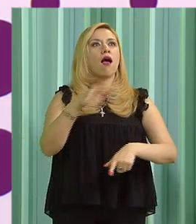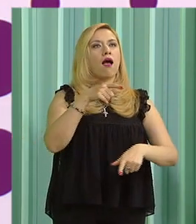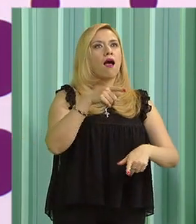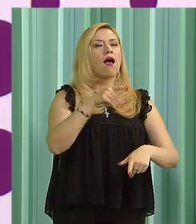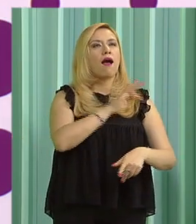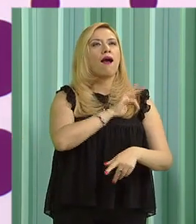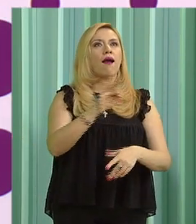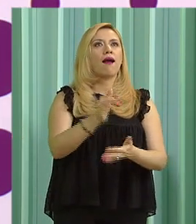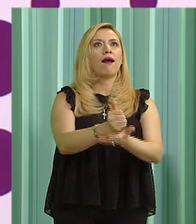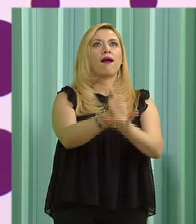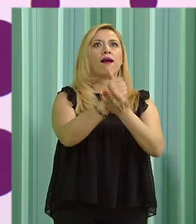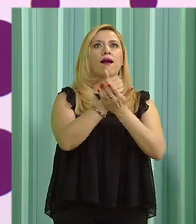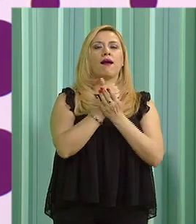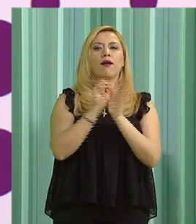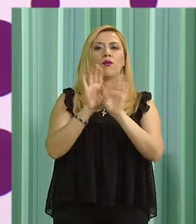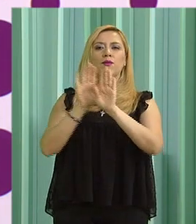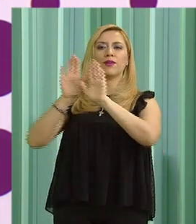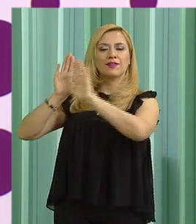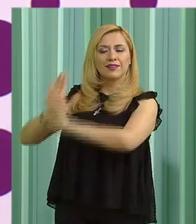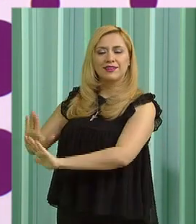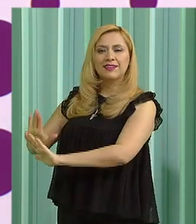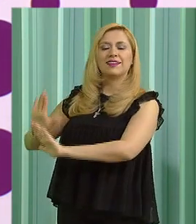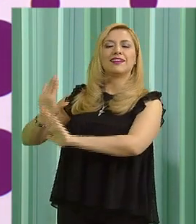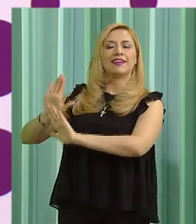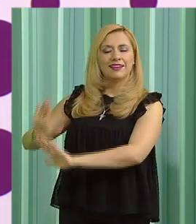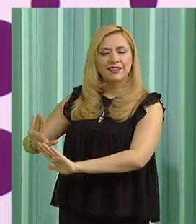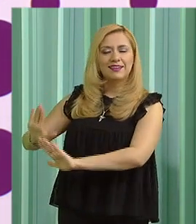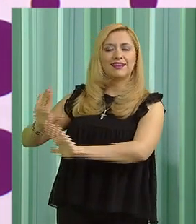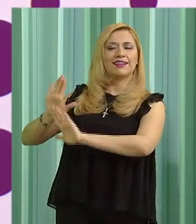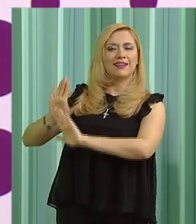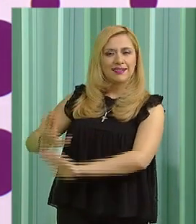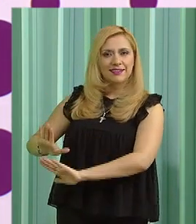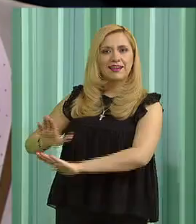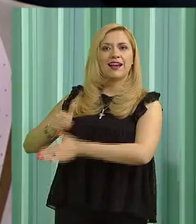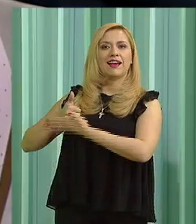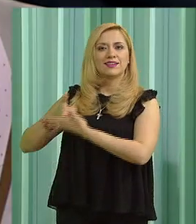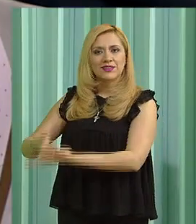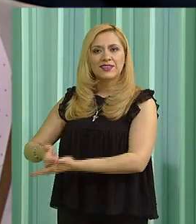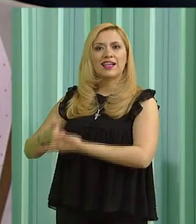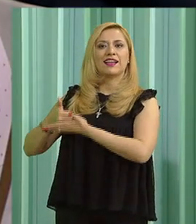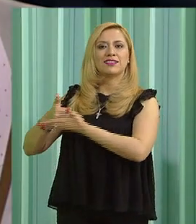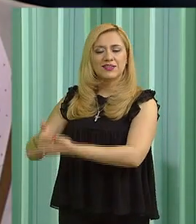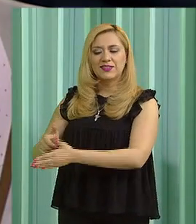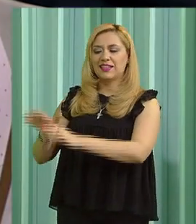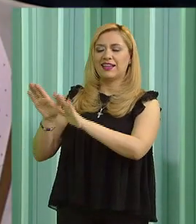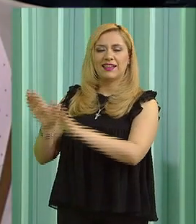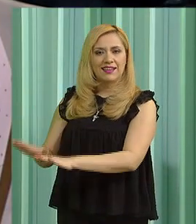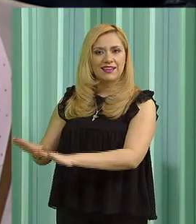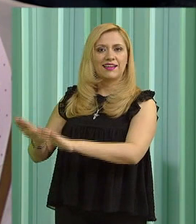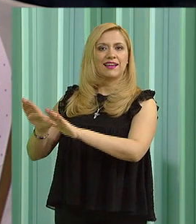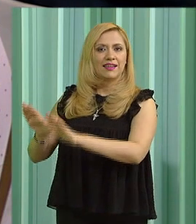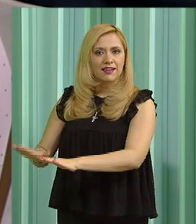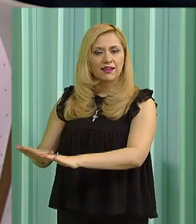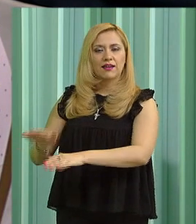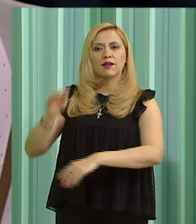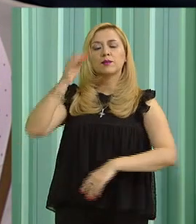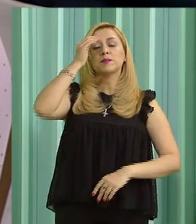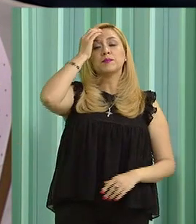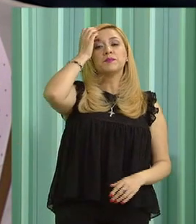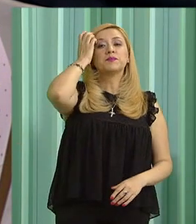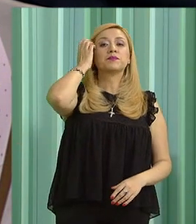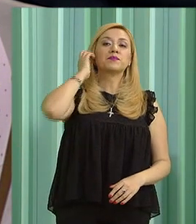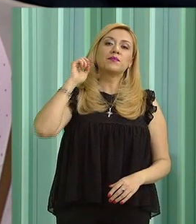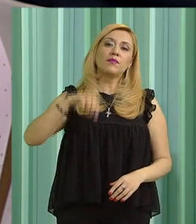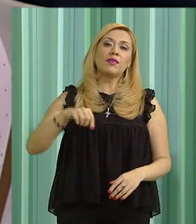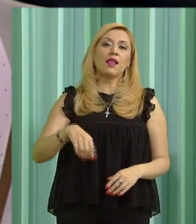puedan proveer contención a estas niñas, niños, adolescentes, ¿no? Sobre todo porque, pues bueno, dentro de este